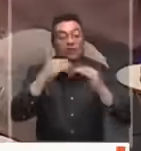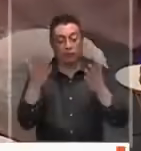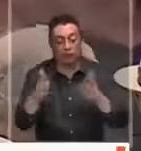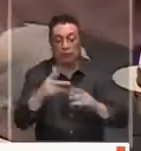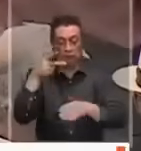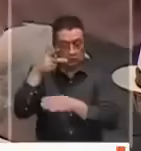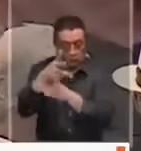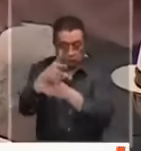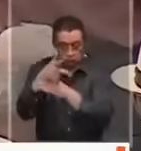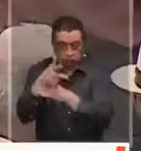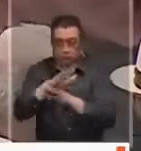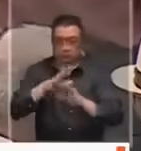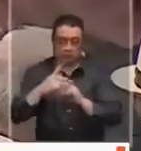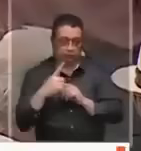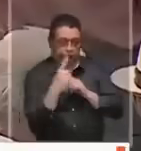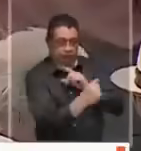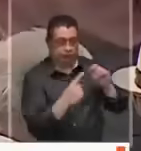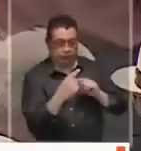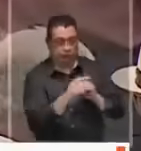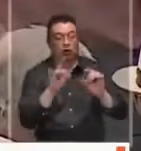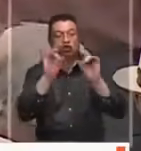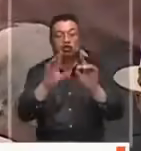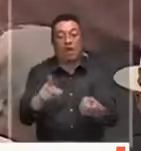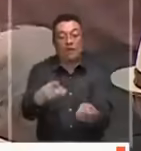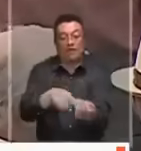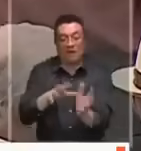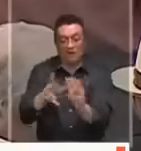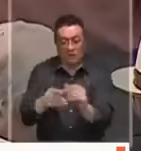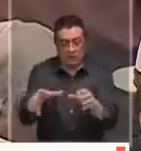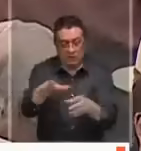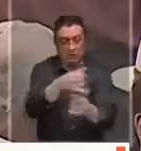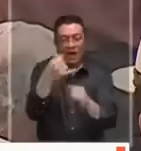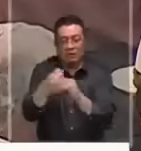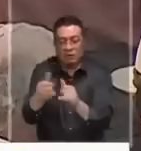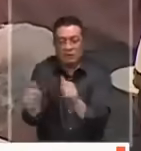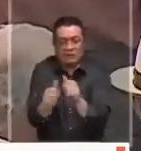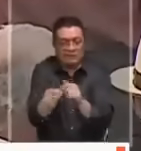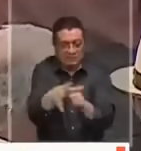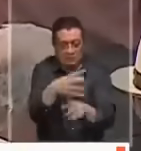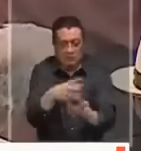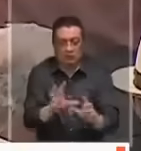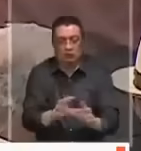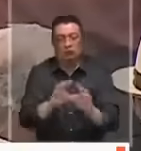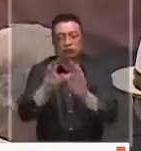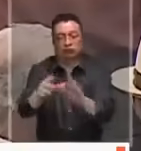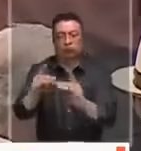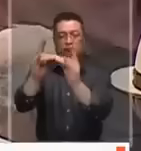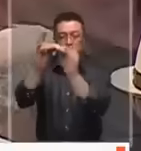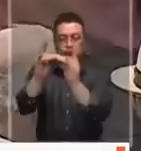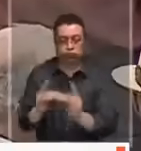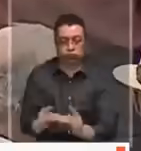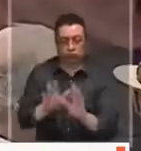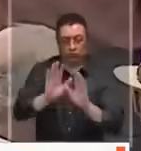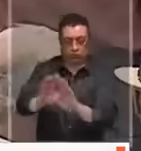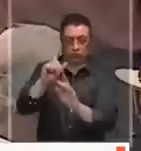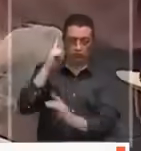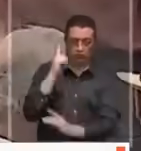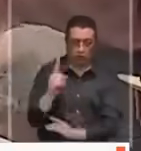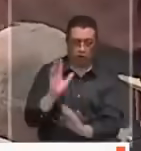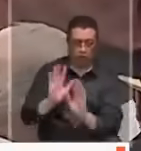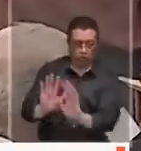retirarse solo con su familia, el círculo más íntimo y amigos más cercanos, hacia el punto donde se va a realizar el